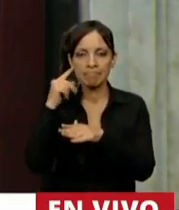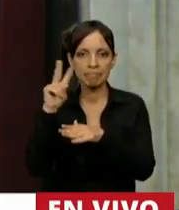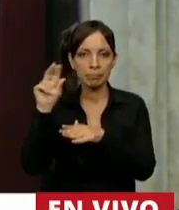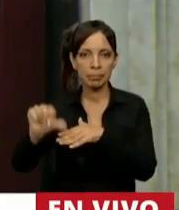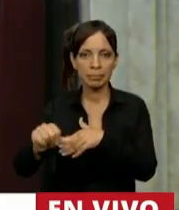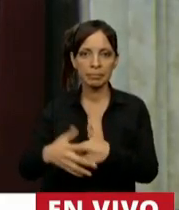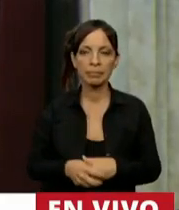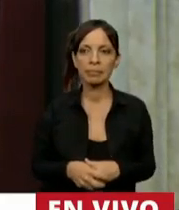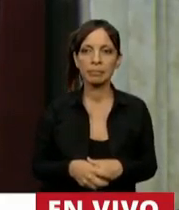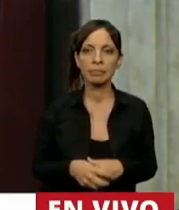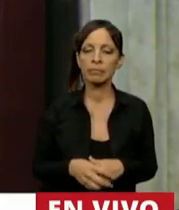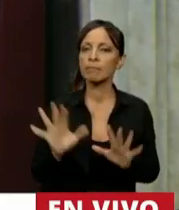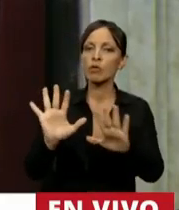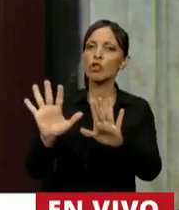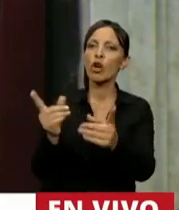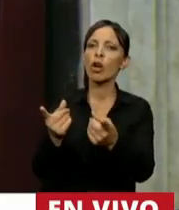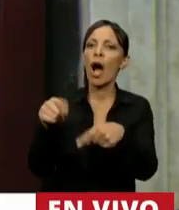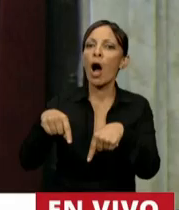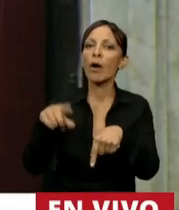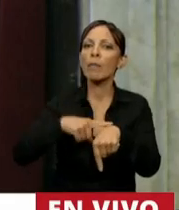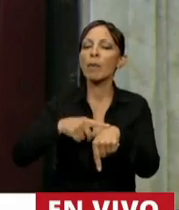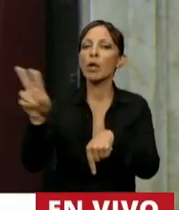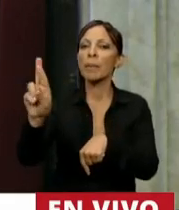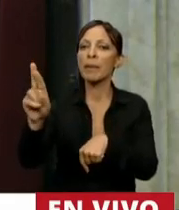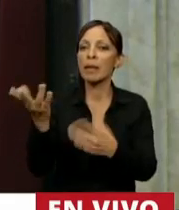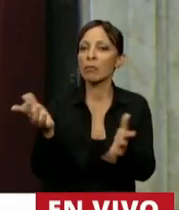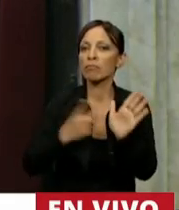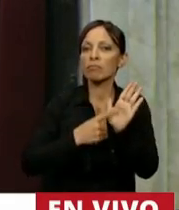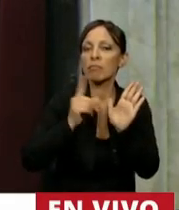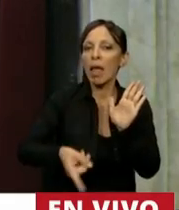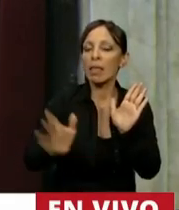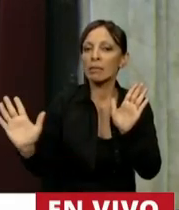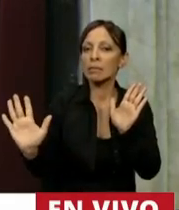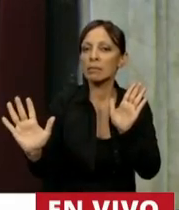¿Y si estamos en espacio de cuestiones de privilegio? Eso es lo que establece el reglamento.